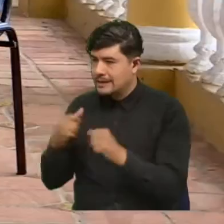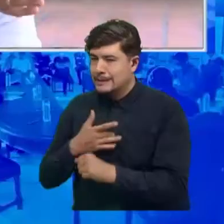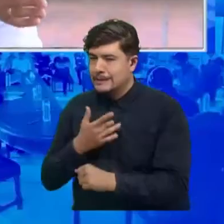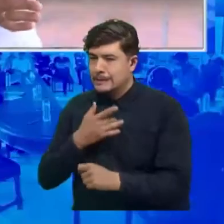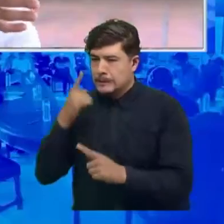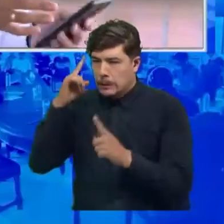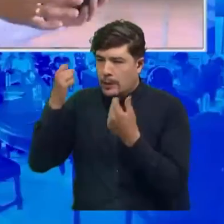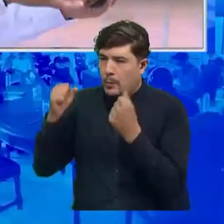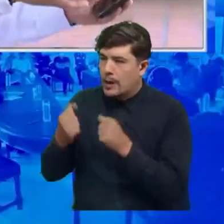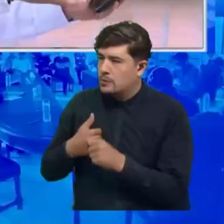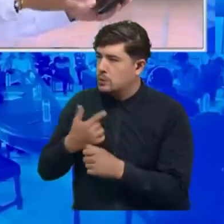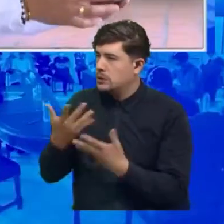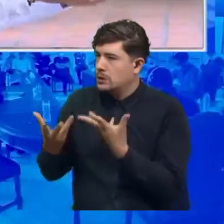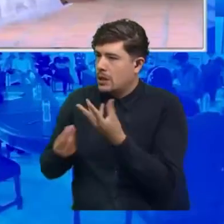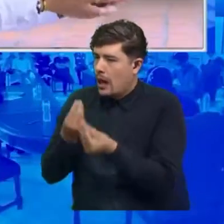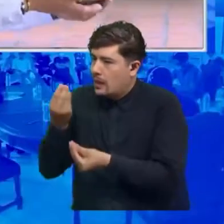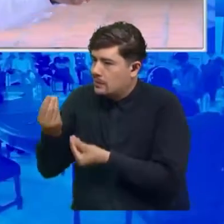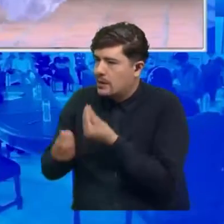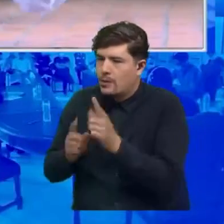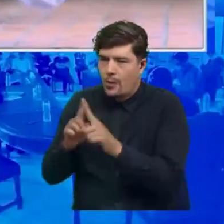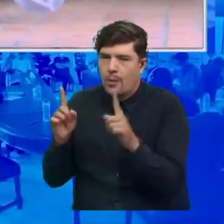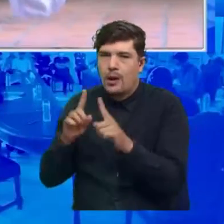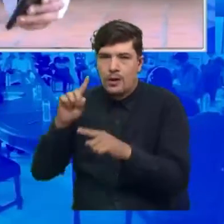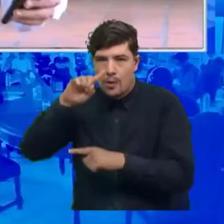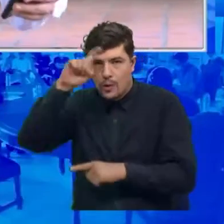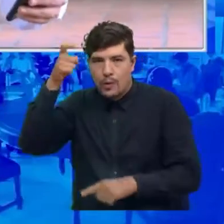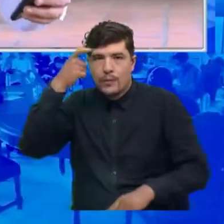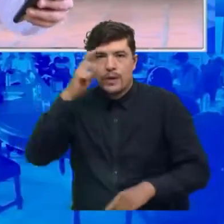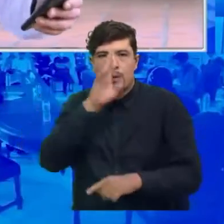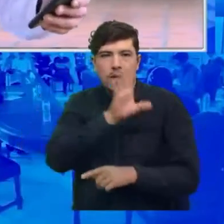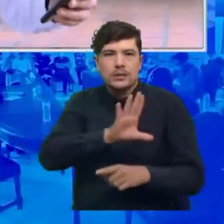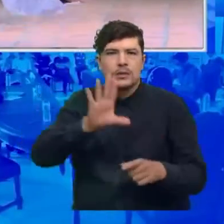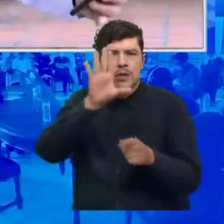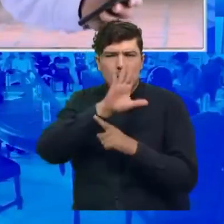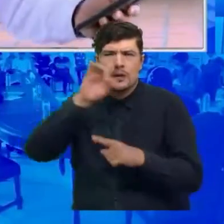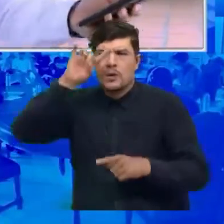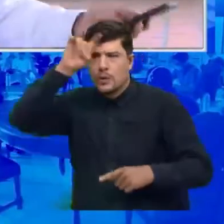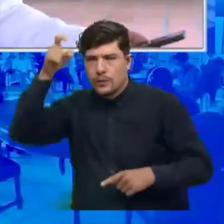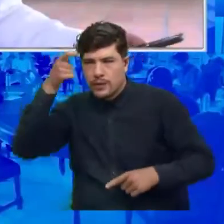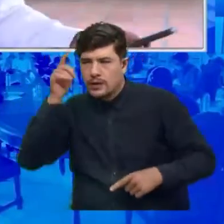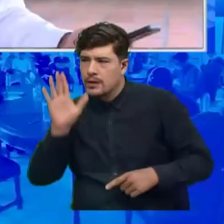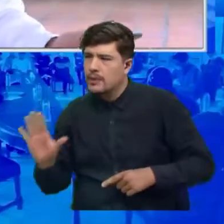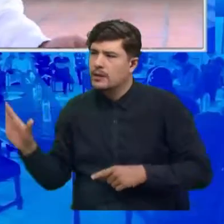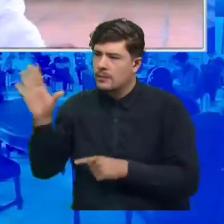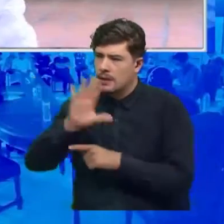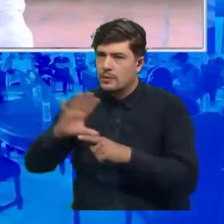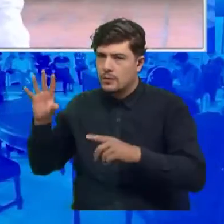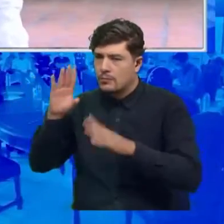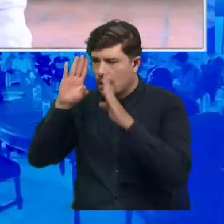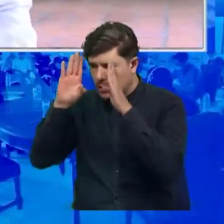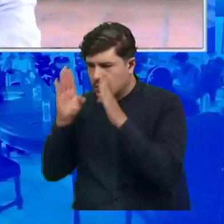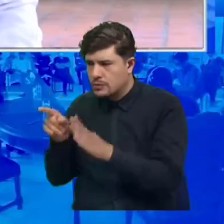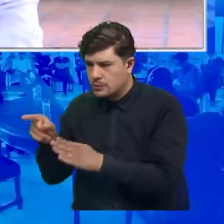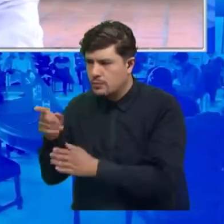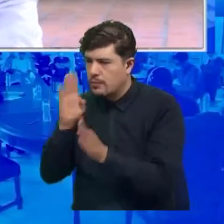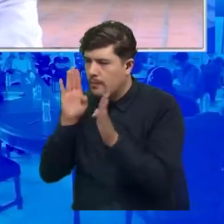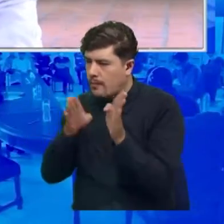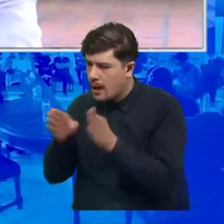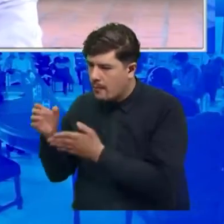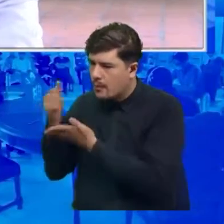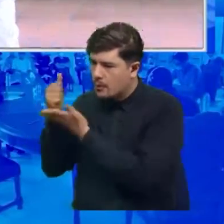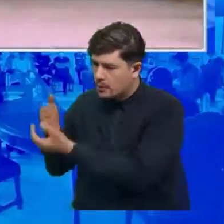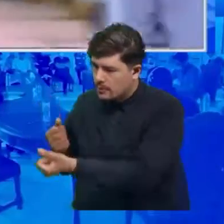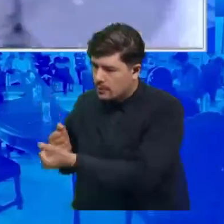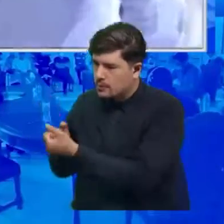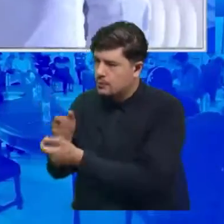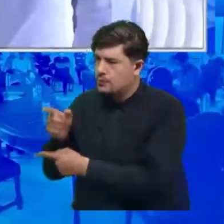está también en la parte del gobierno nacional metiendo allá las manitas allá para ayudar a toda esta gente también claro ahí tenemos